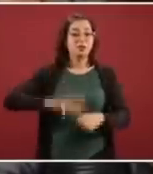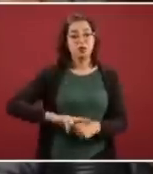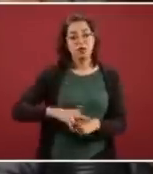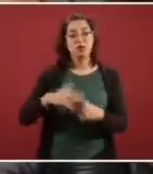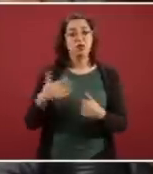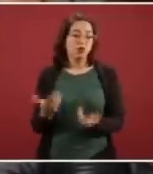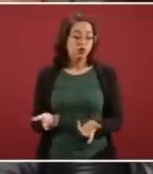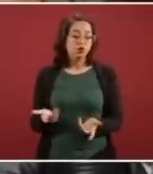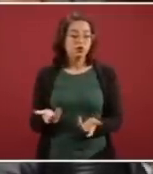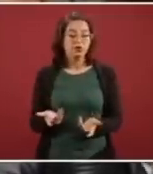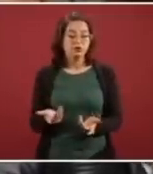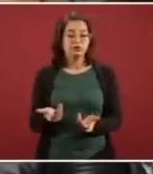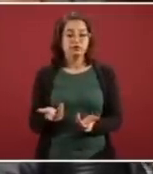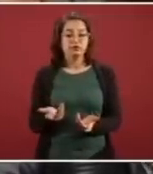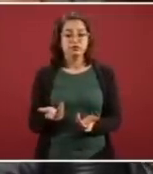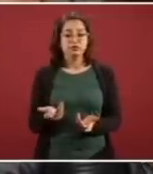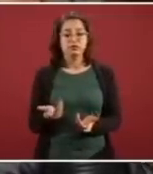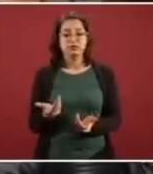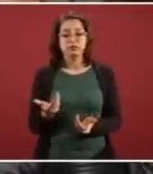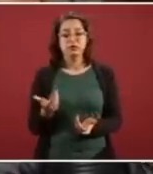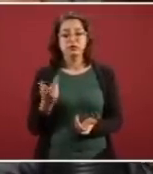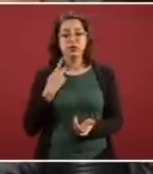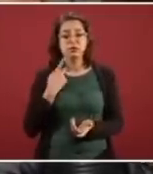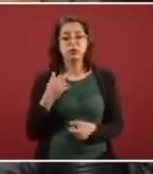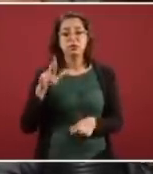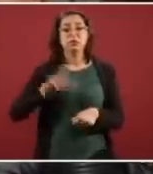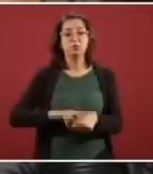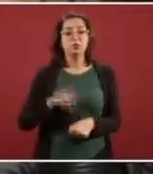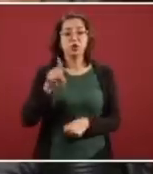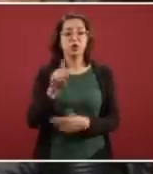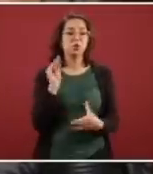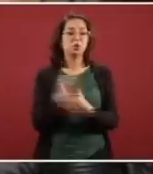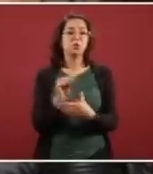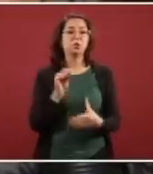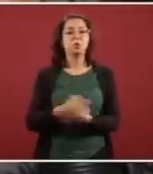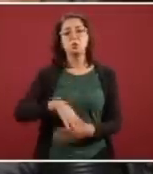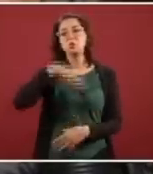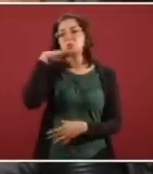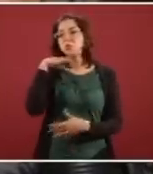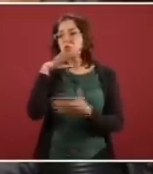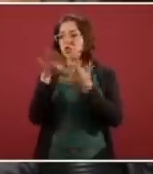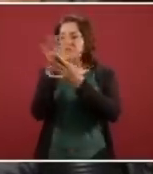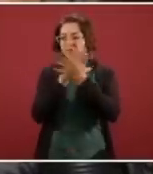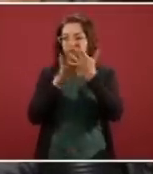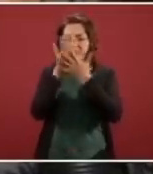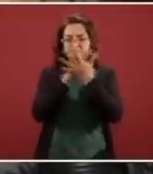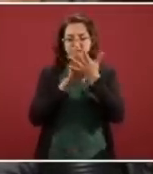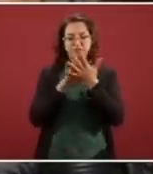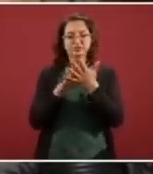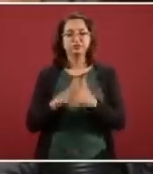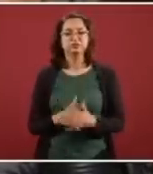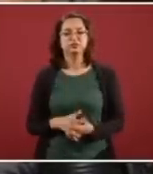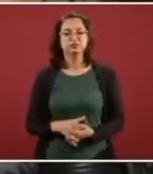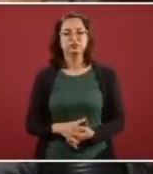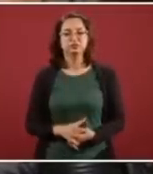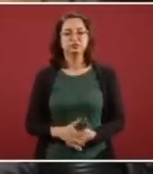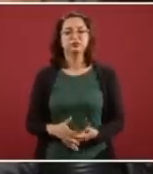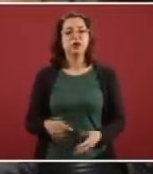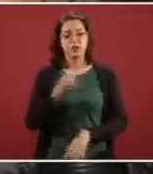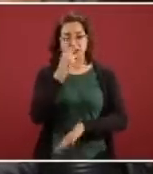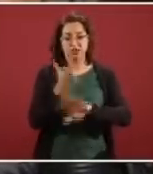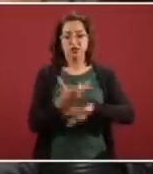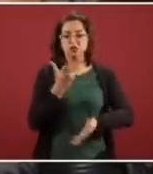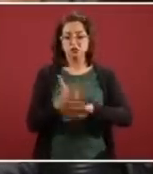entonces, pues un procurador de la opacidad, Neblina Mora. La justicia sí opera en